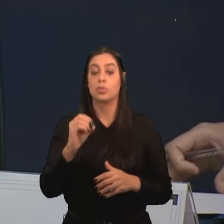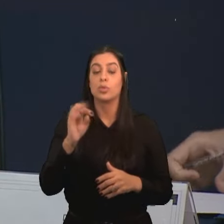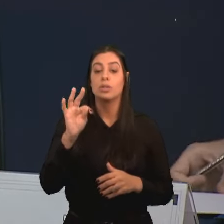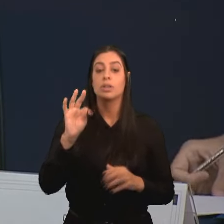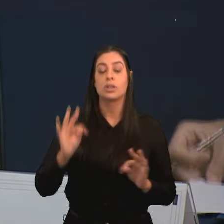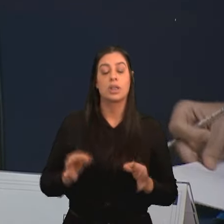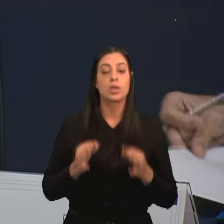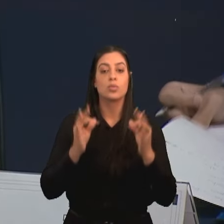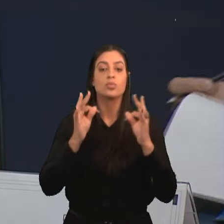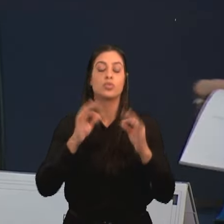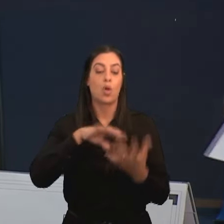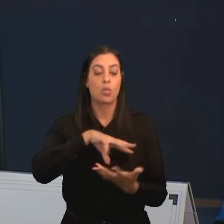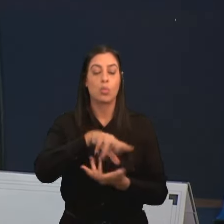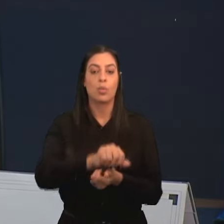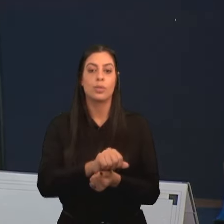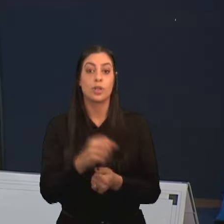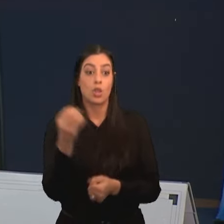neurotecnología?